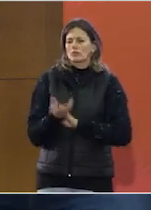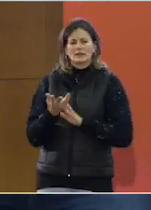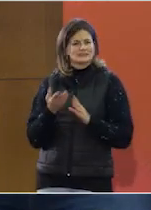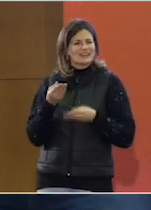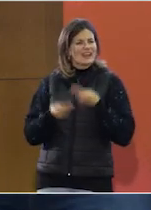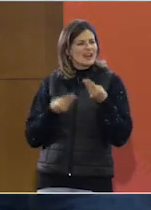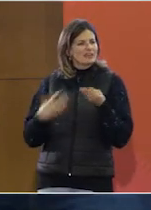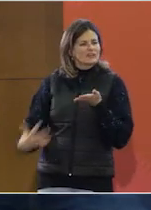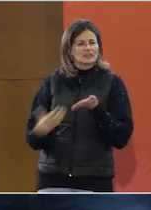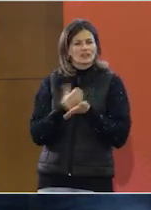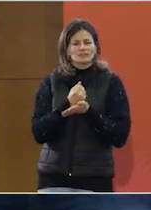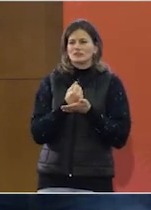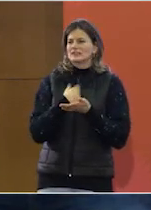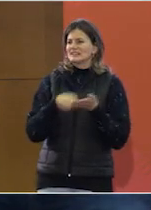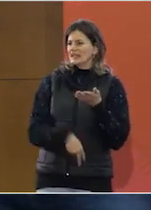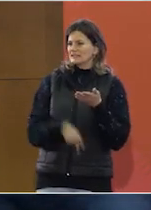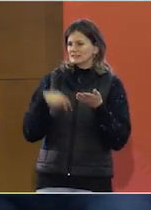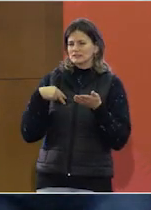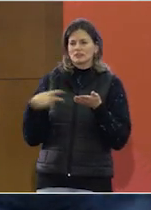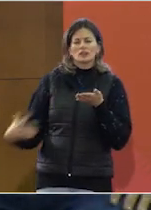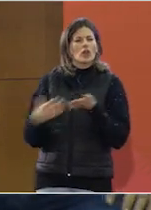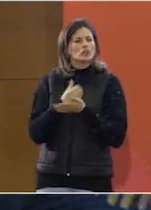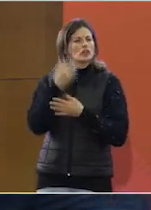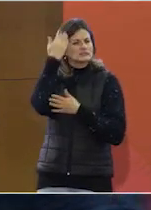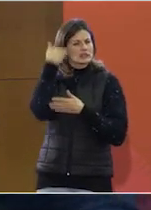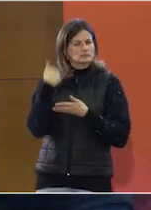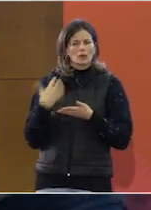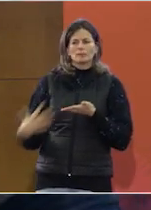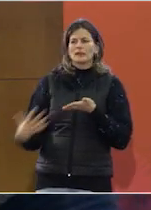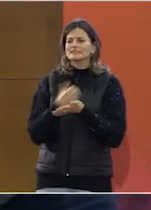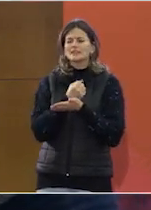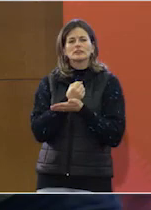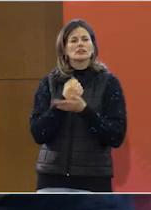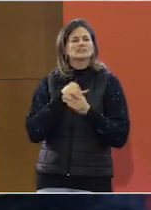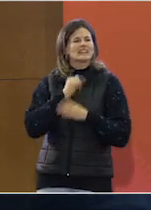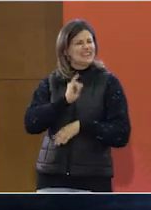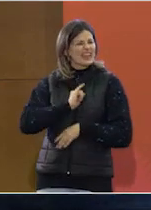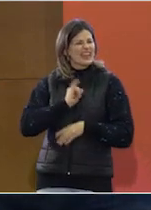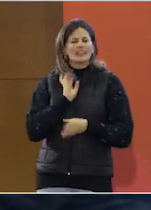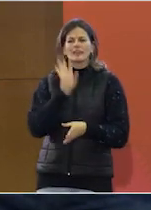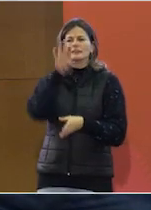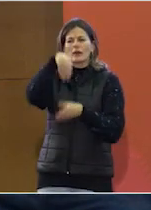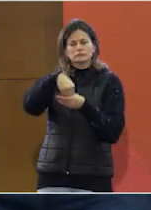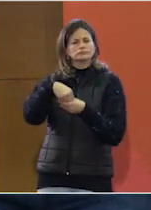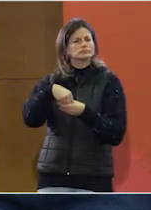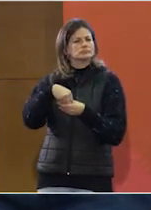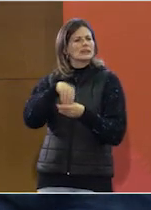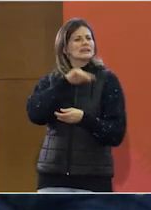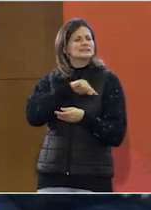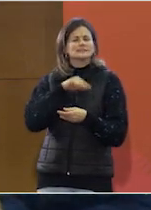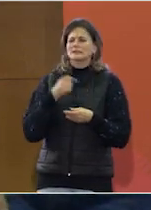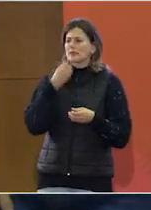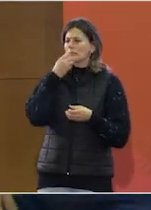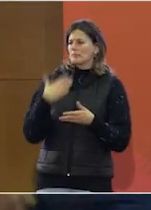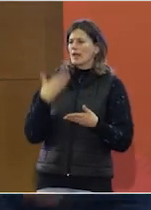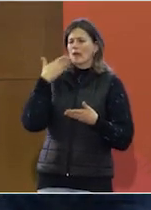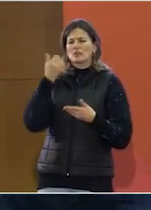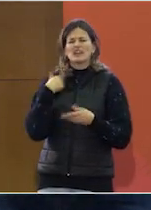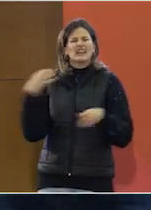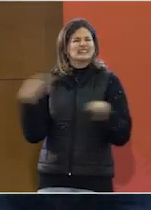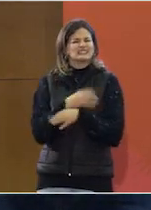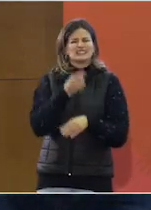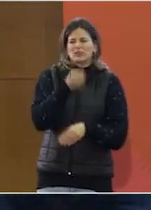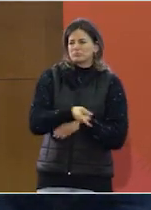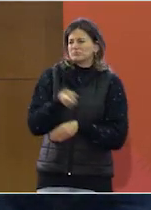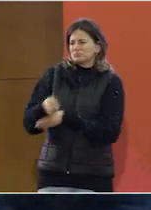haciendo que todas las naciones, que todos los pueblos, que todas las identidades se puedan sentir bien, sin